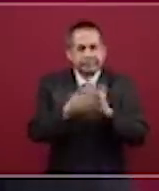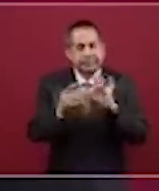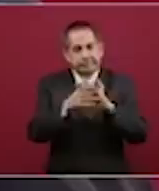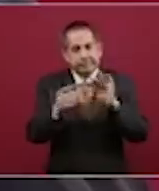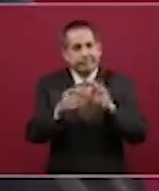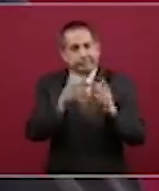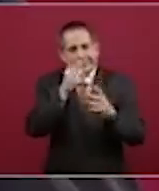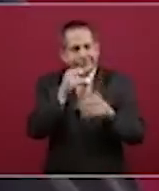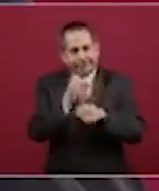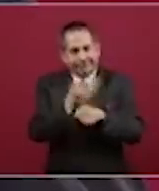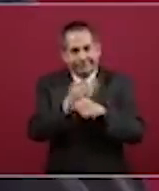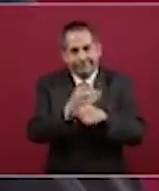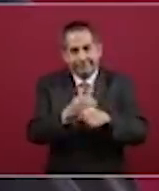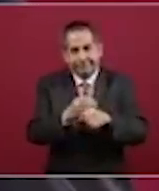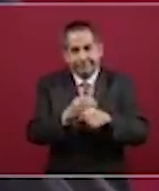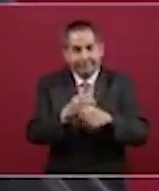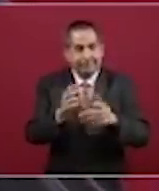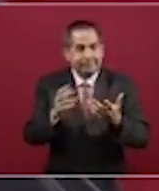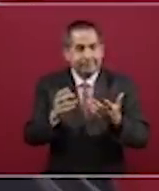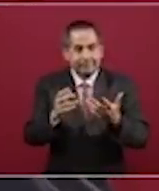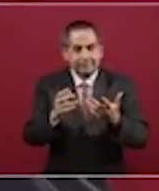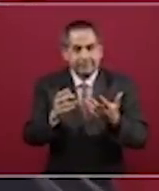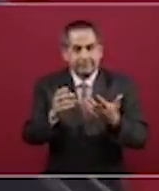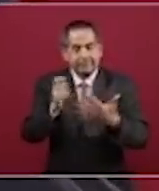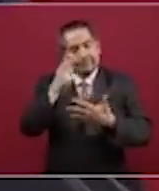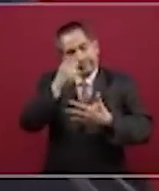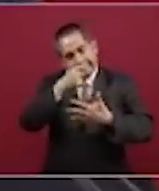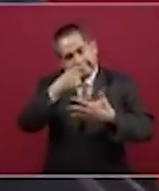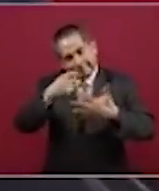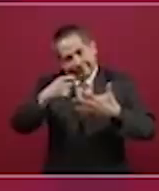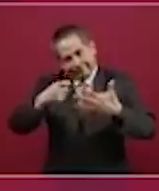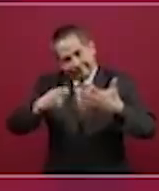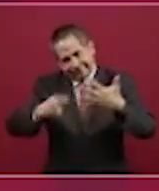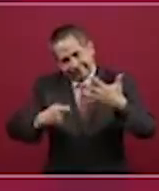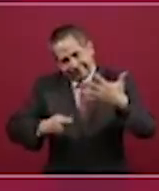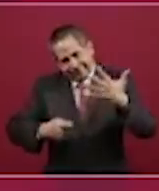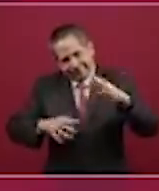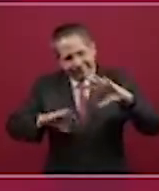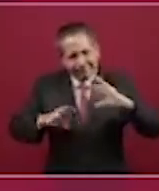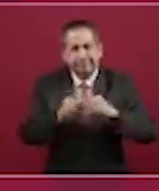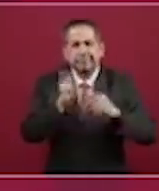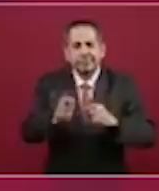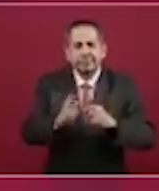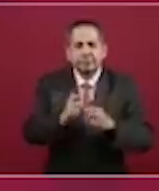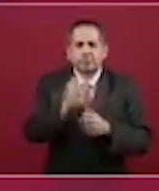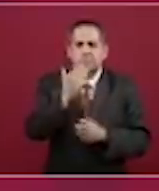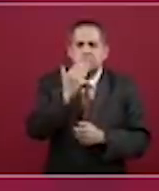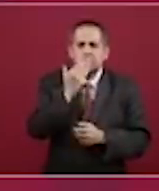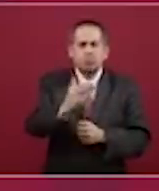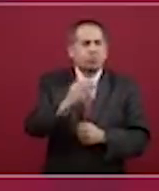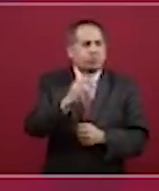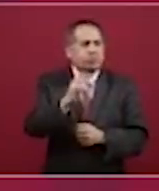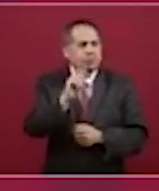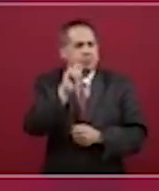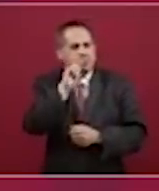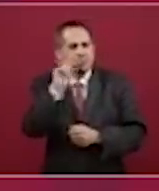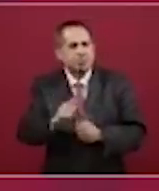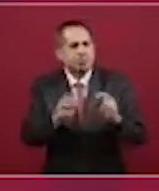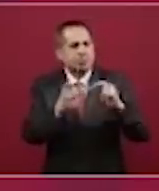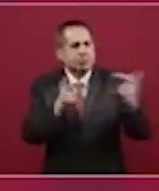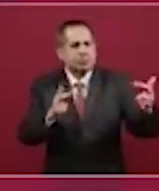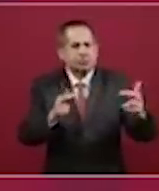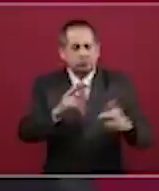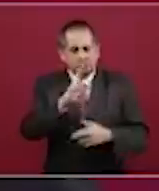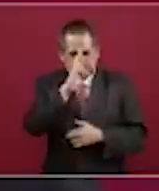explicar todo lo que significa tener una relación de amistad y de